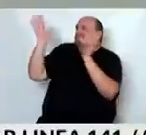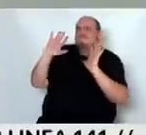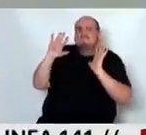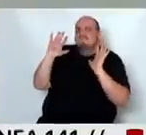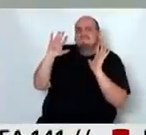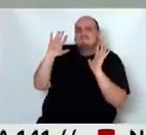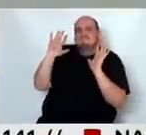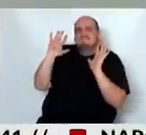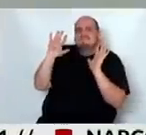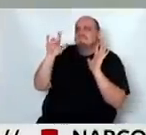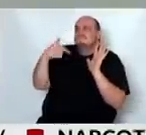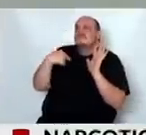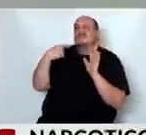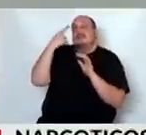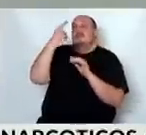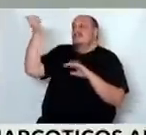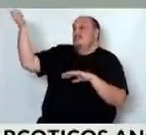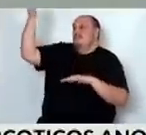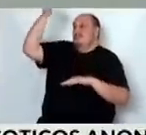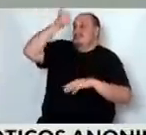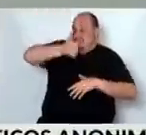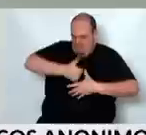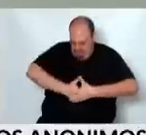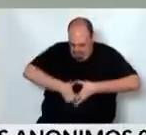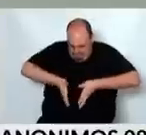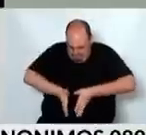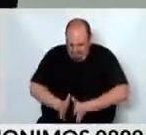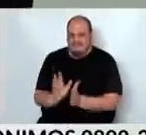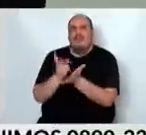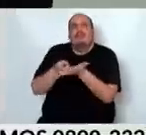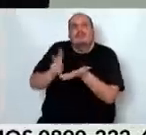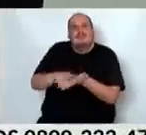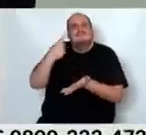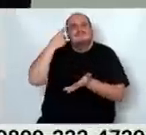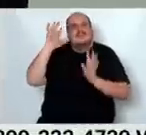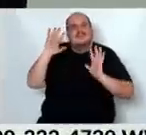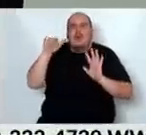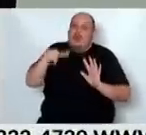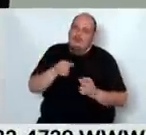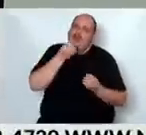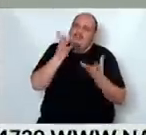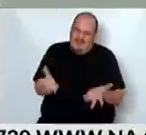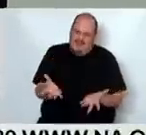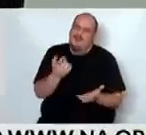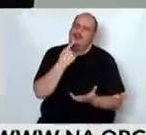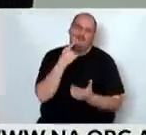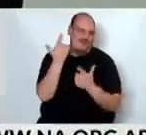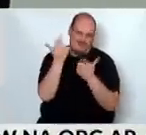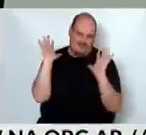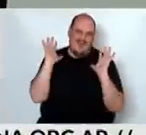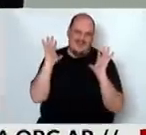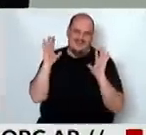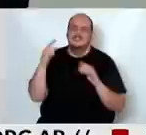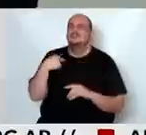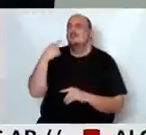y que realmente creo en la reencarnación y que reencarne. Y creo que está mejor de lo que estaba, no tengo dudas. Lo imagino, si tengo